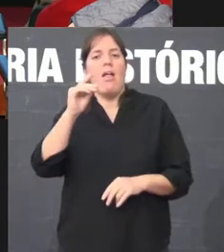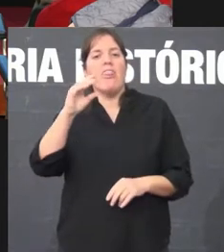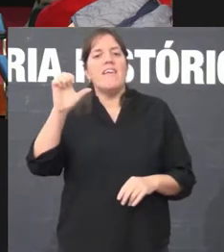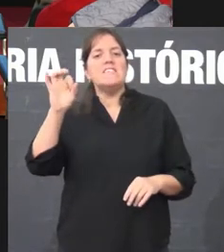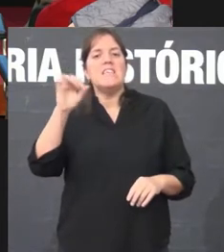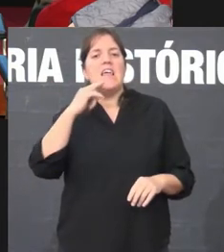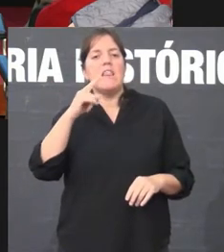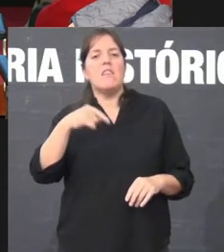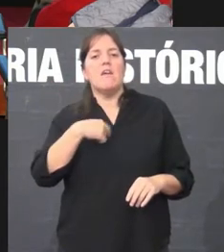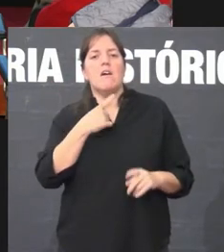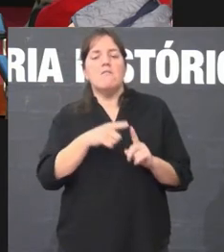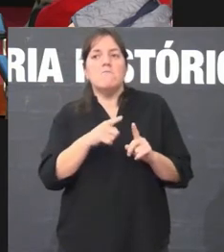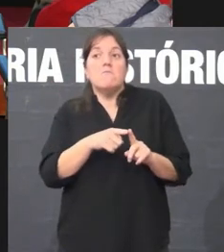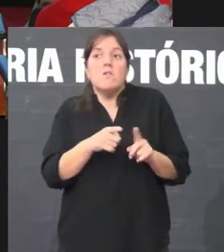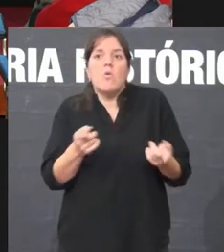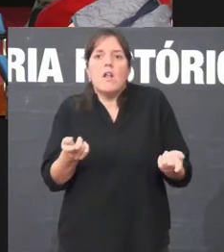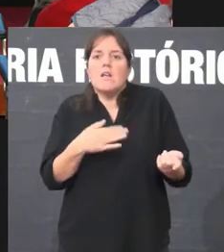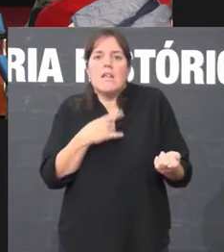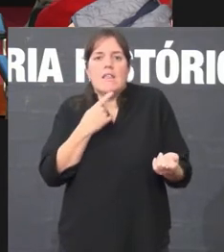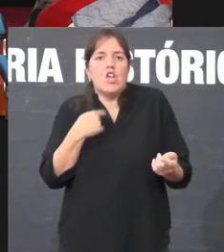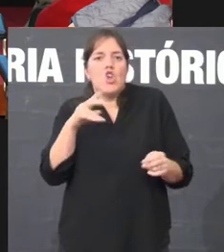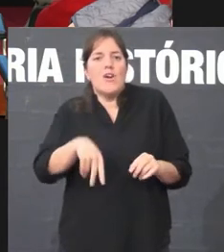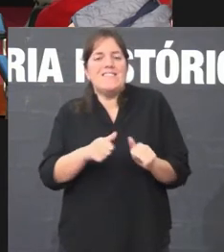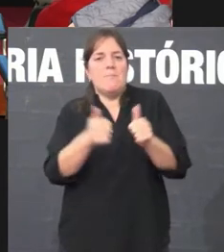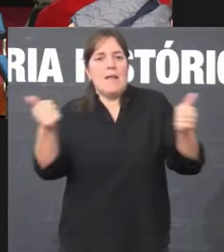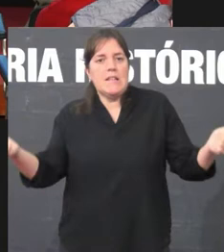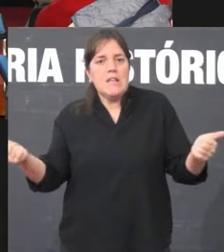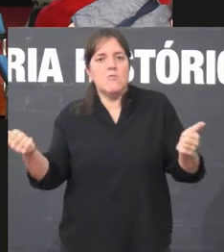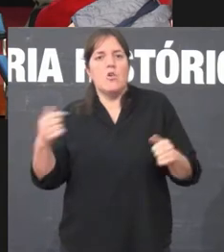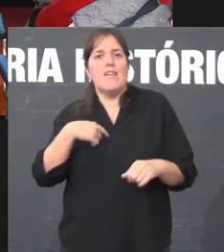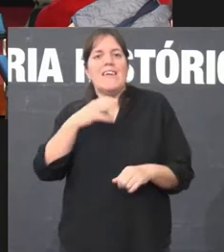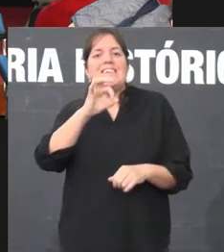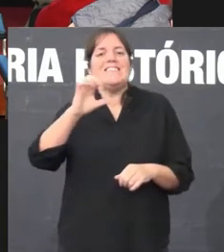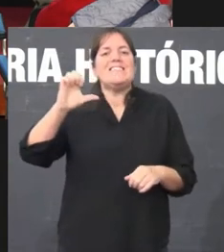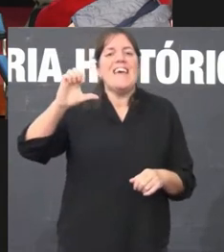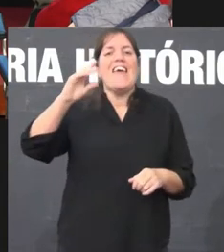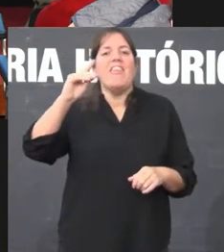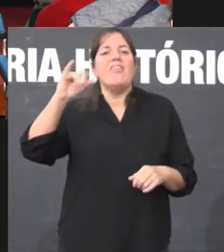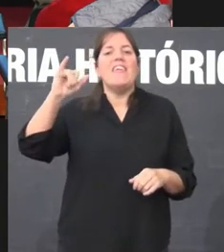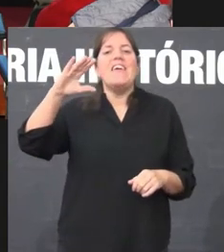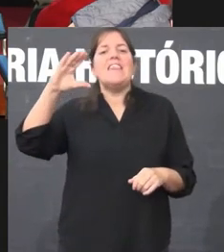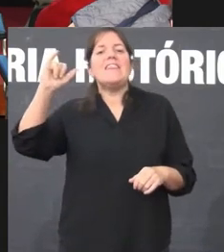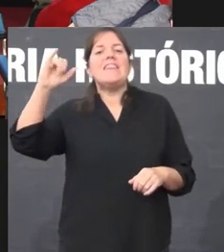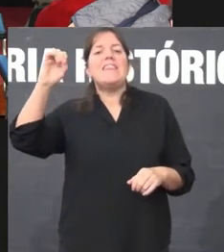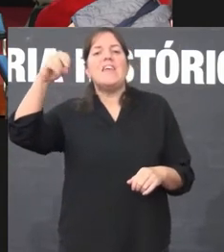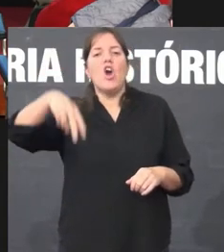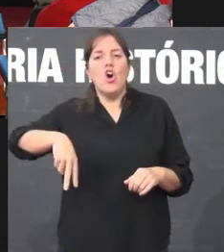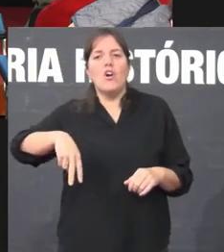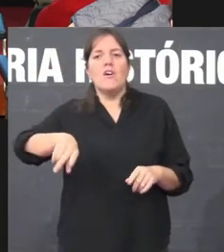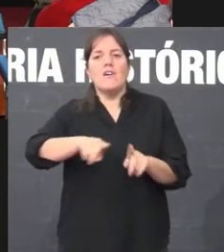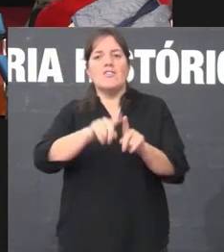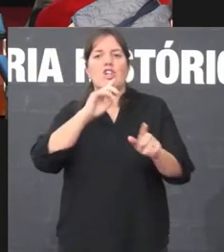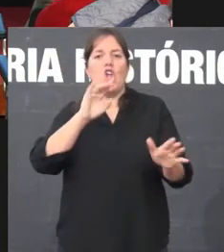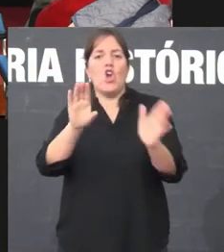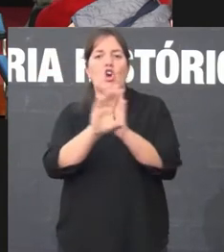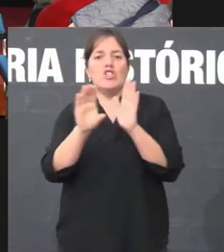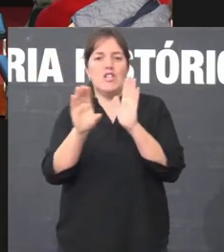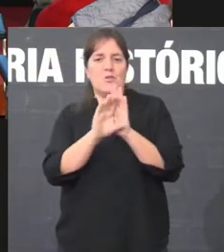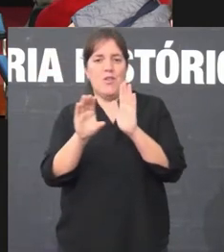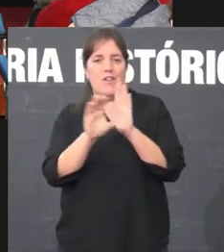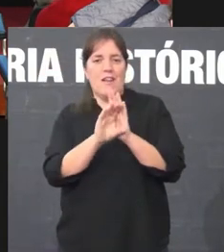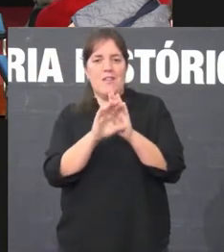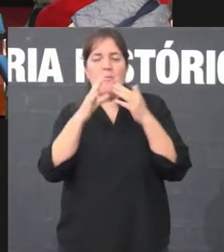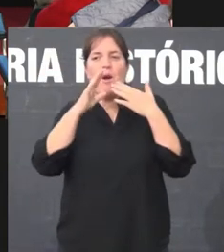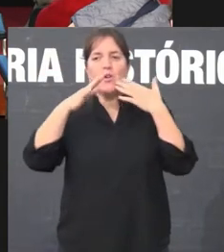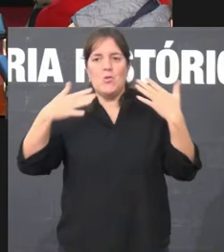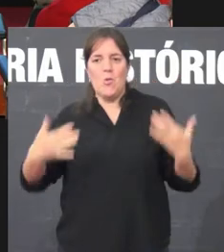é nin separatismo, nin sedición. Sedición é o constitucionalismo que estamos